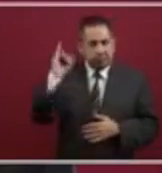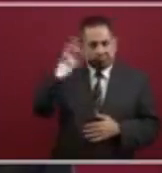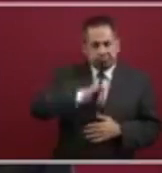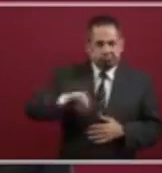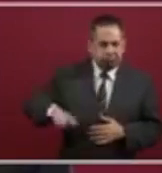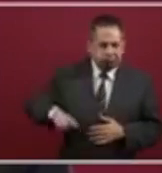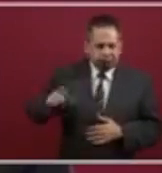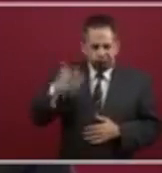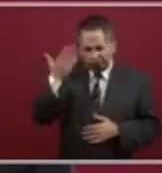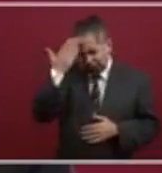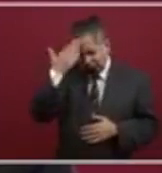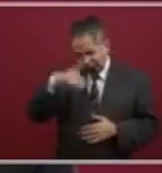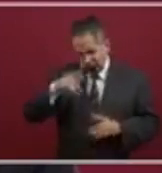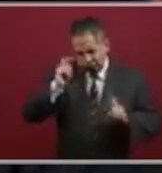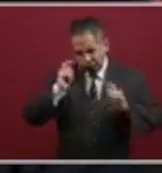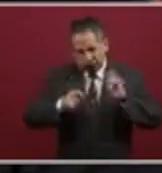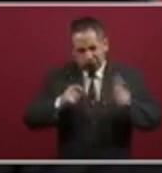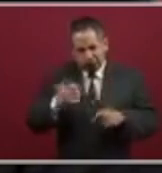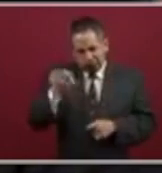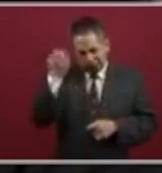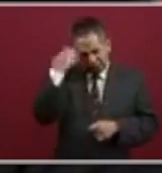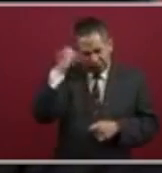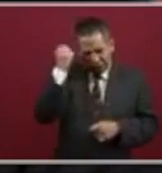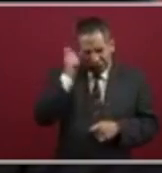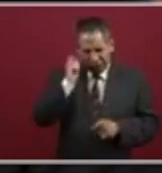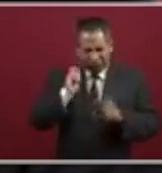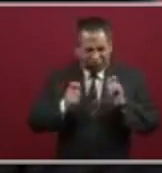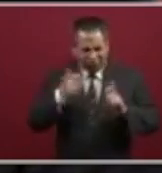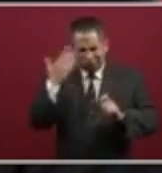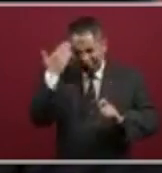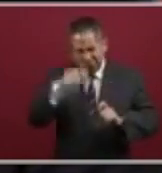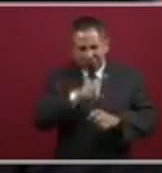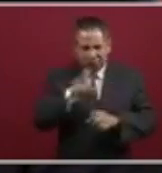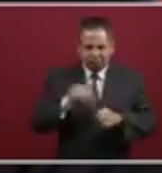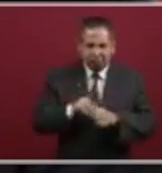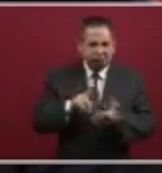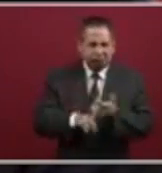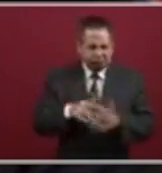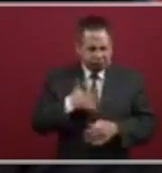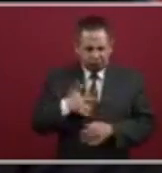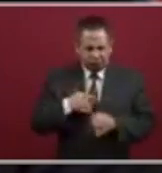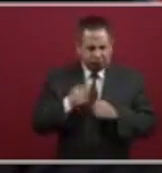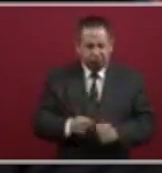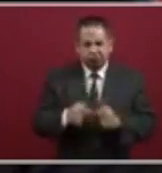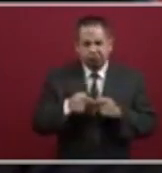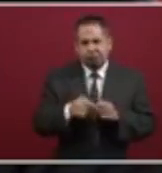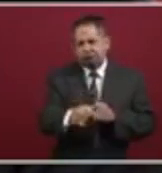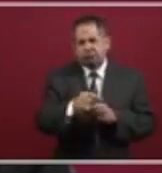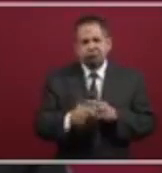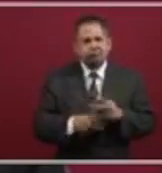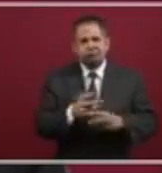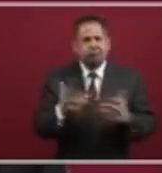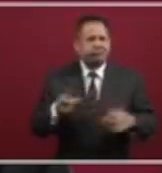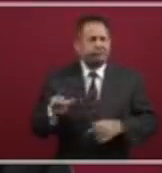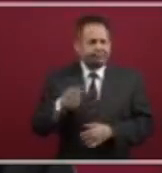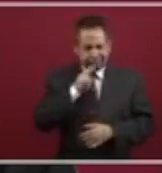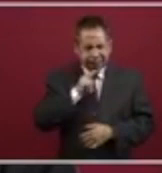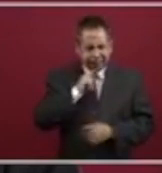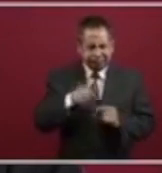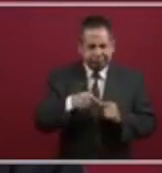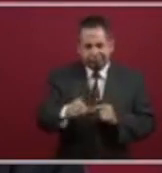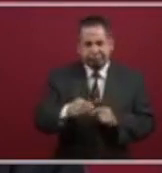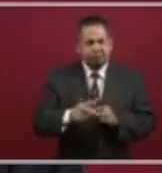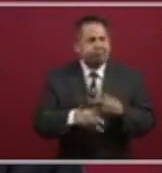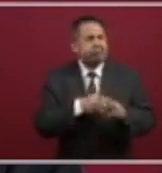gobierno es experta, es especialista, y estoy seguro que pronto